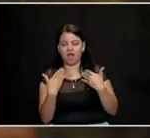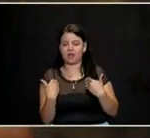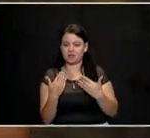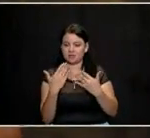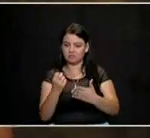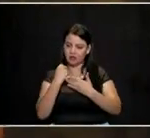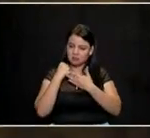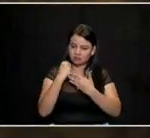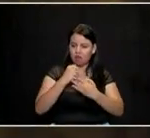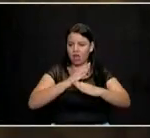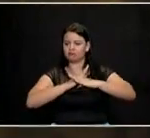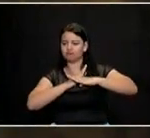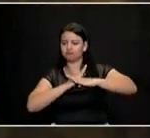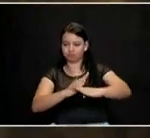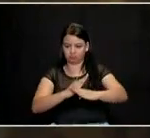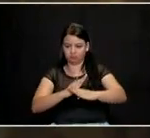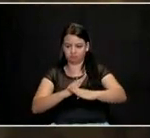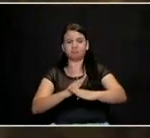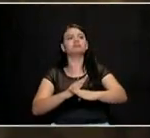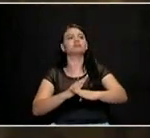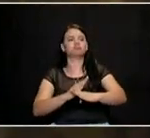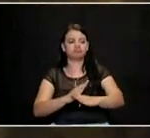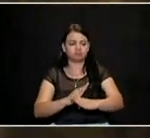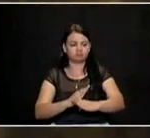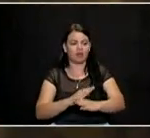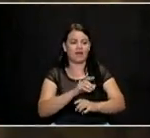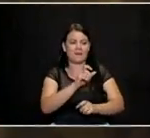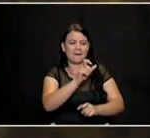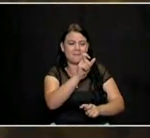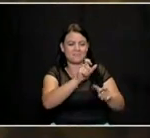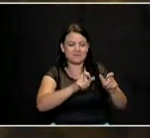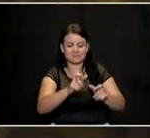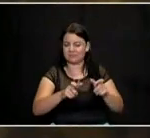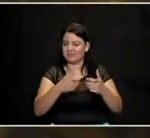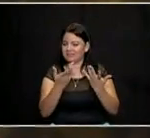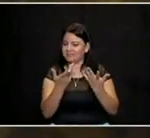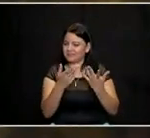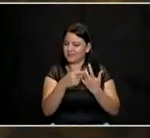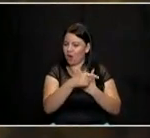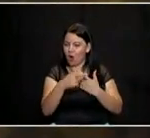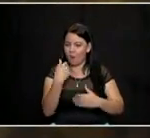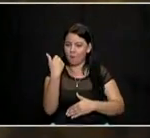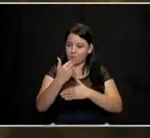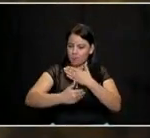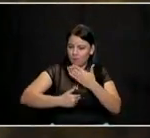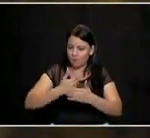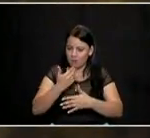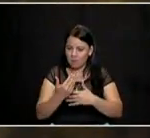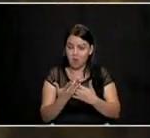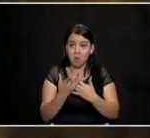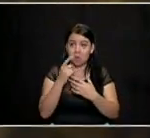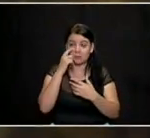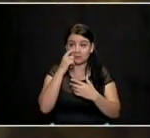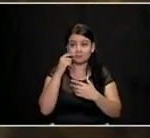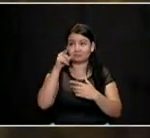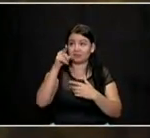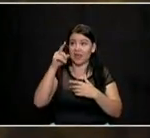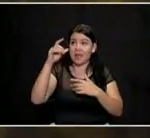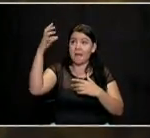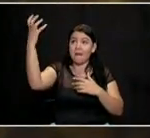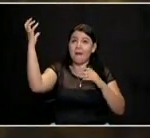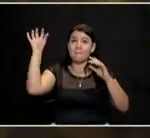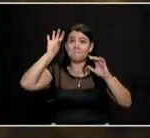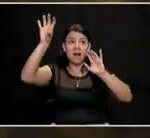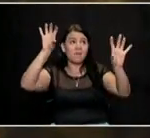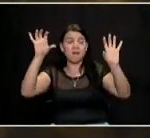permitan a la ciudadanía mitigar esos impactos que genera el turismo